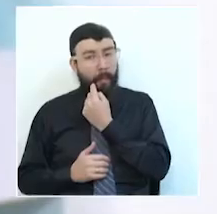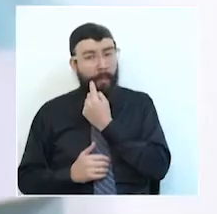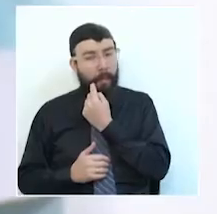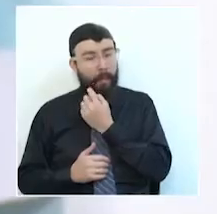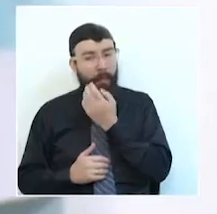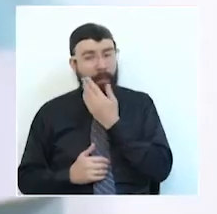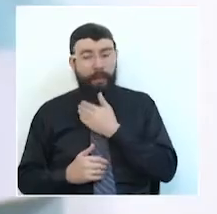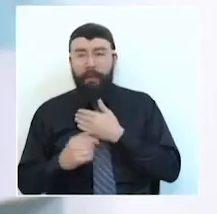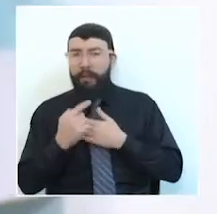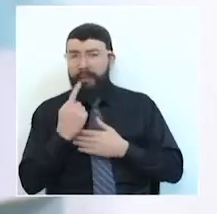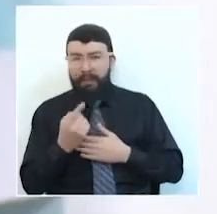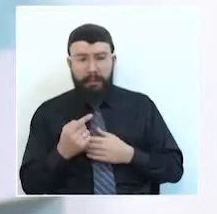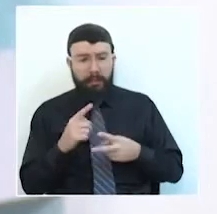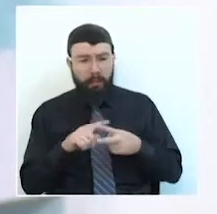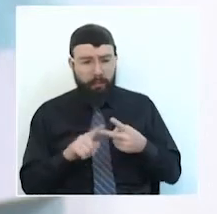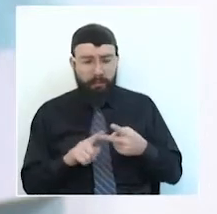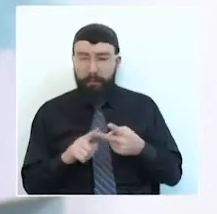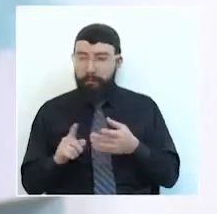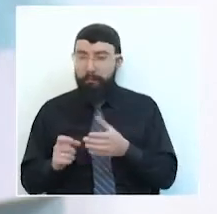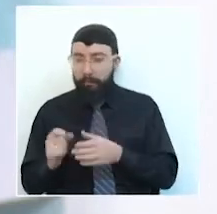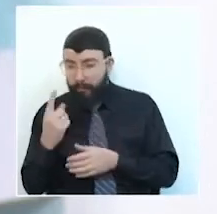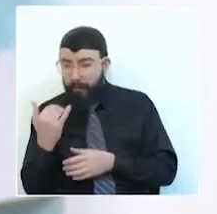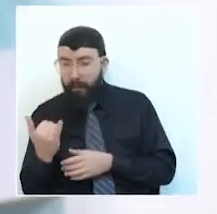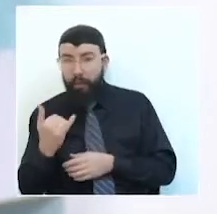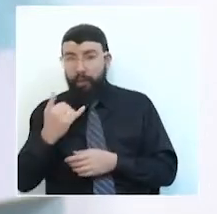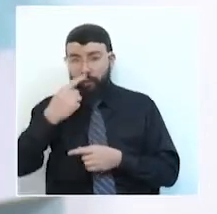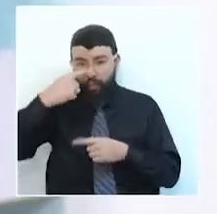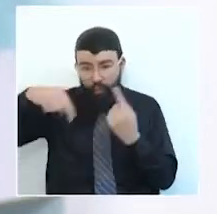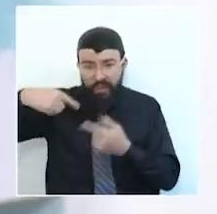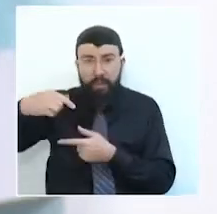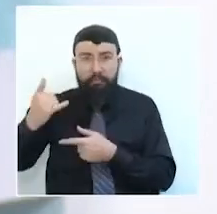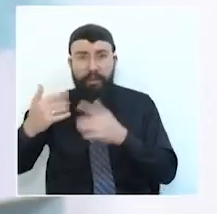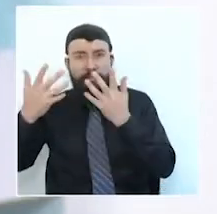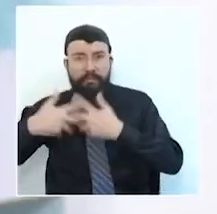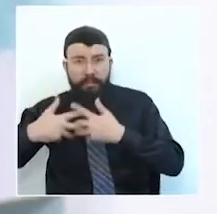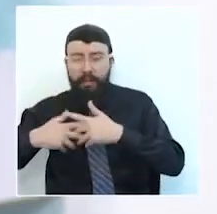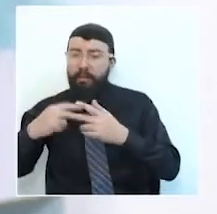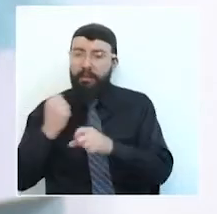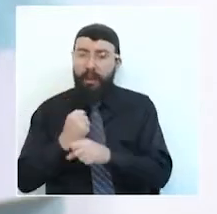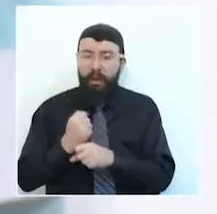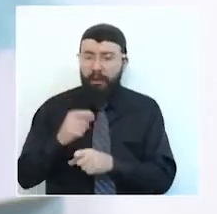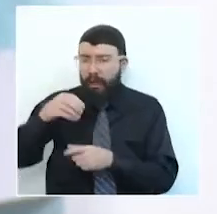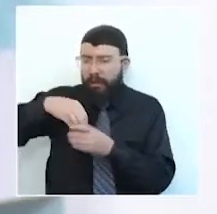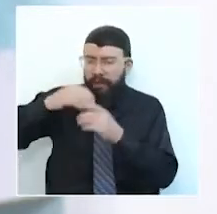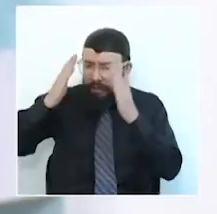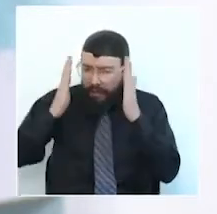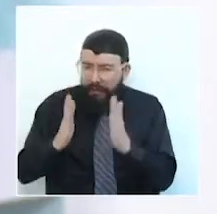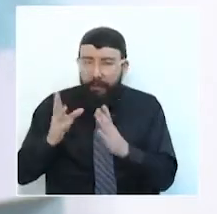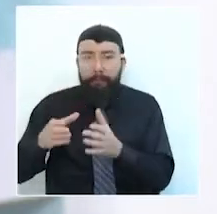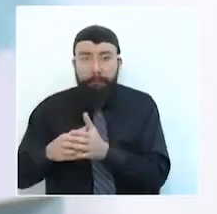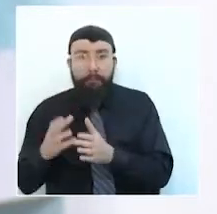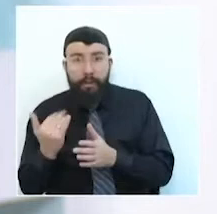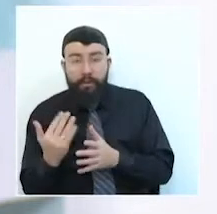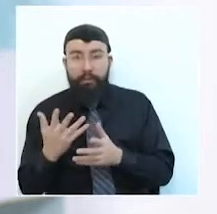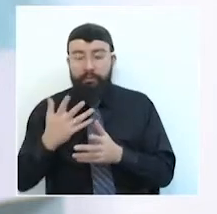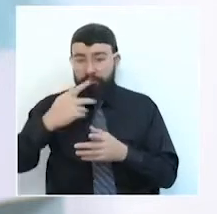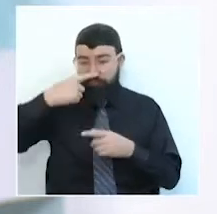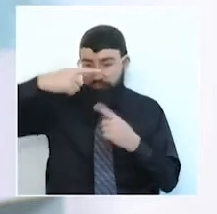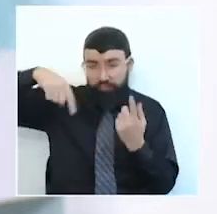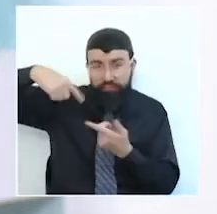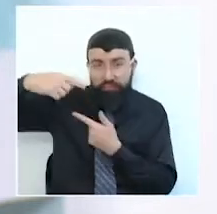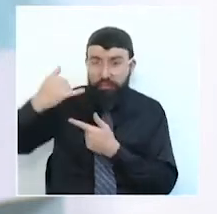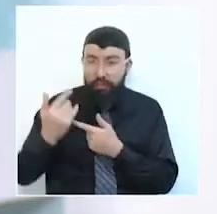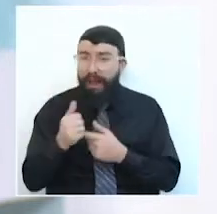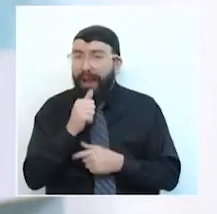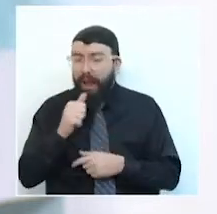al empresariado turístico que empiecen además de todo lo que es la parte termal que también tengan en cuenta este tipo